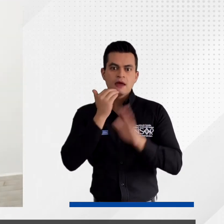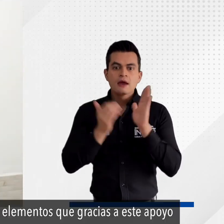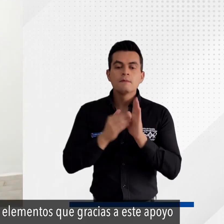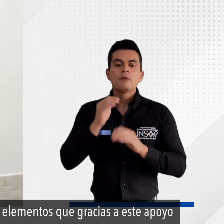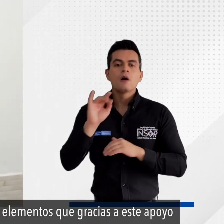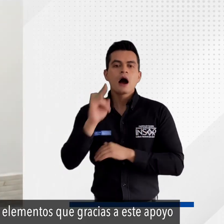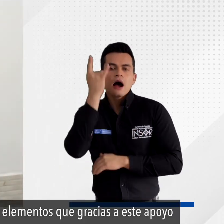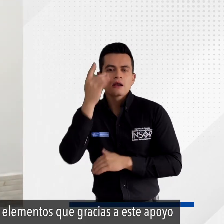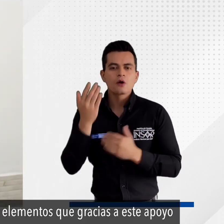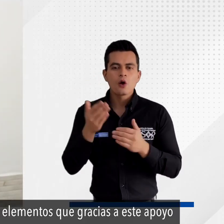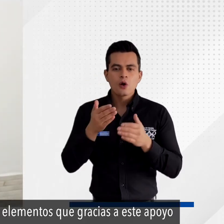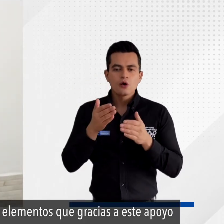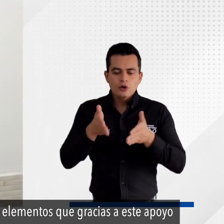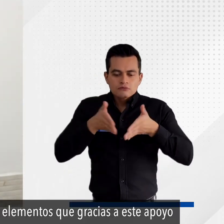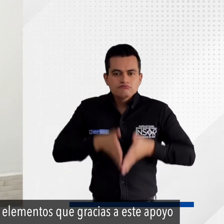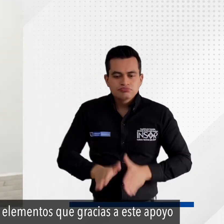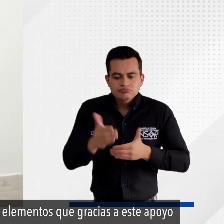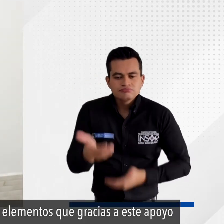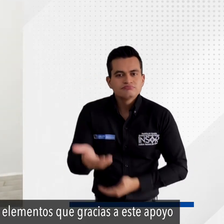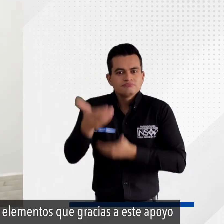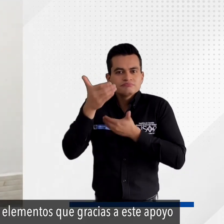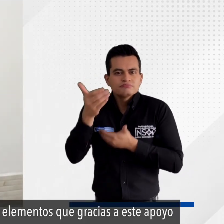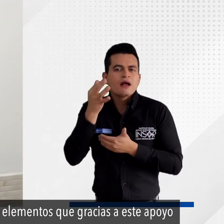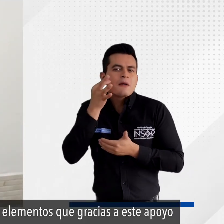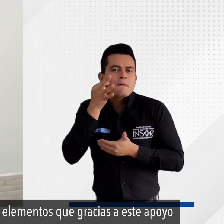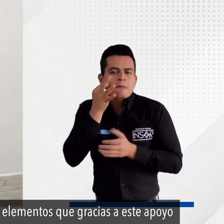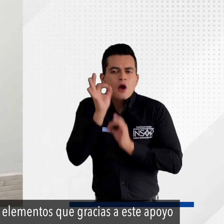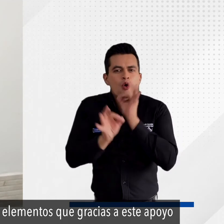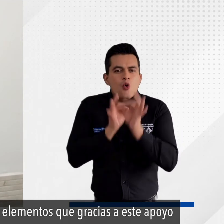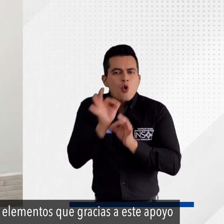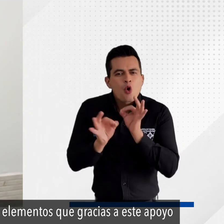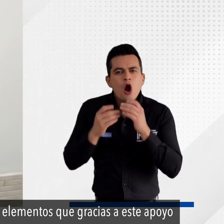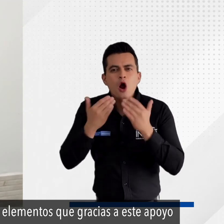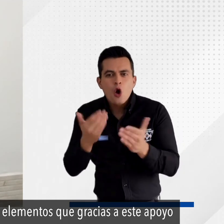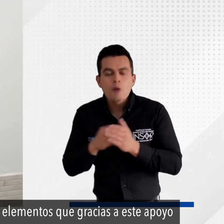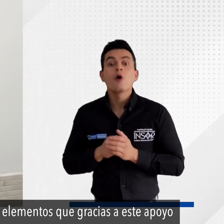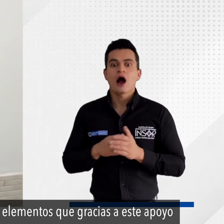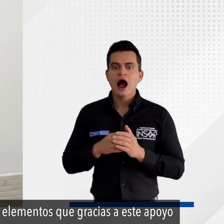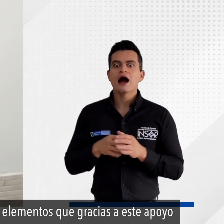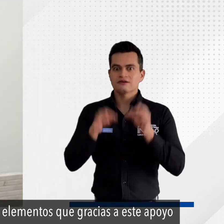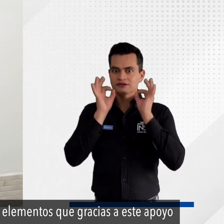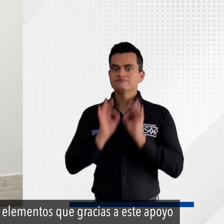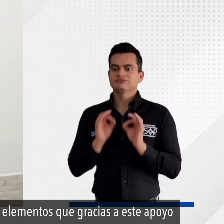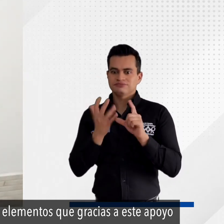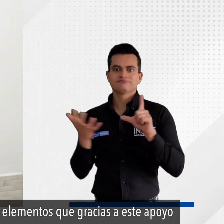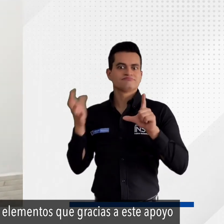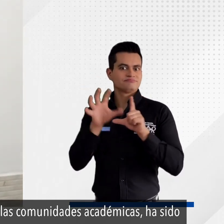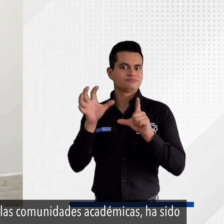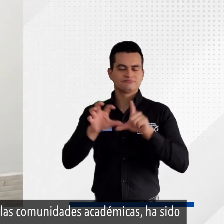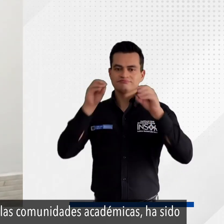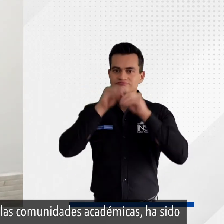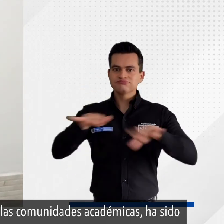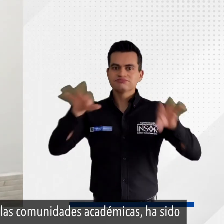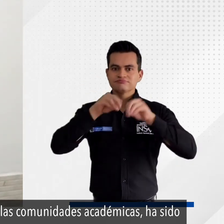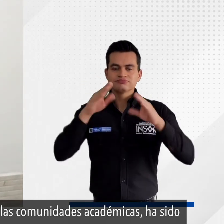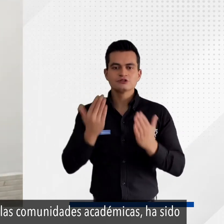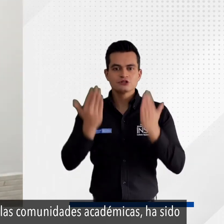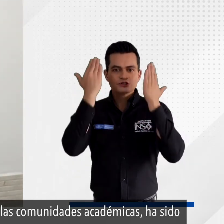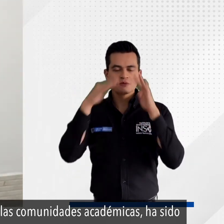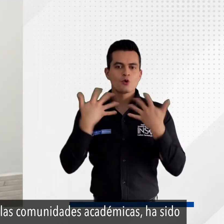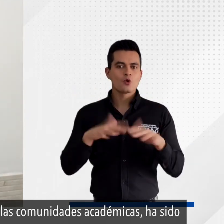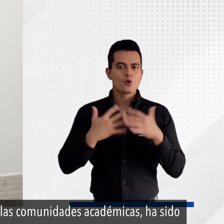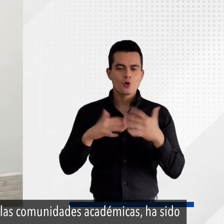que lo encuentran en mi canal, y algunos otros elementos que, gracias a este apoyo maravilloso de la metodología que